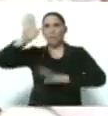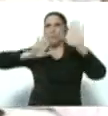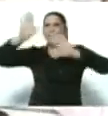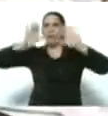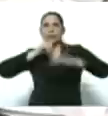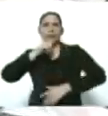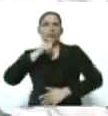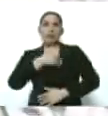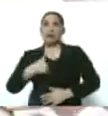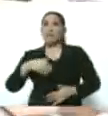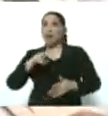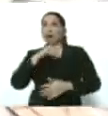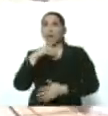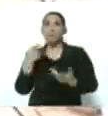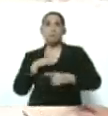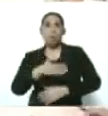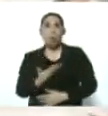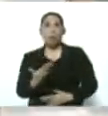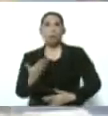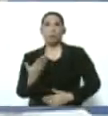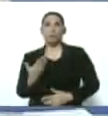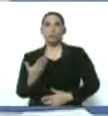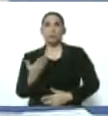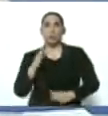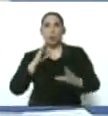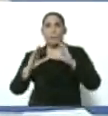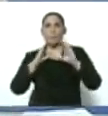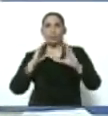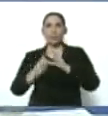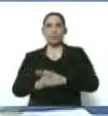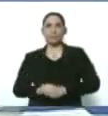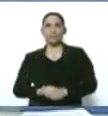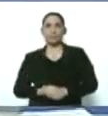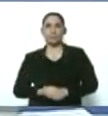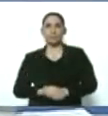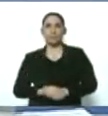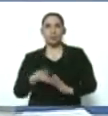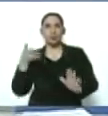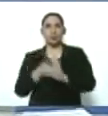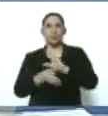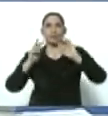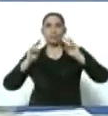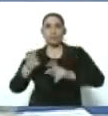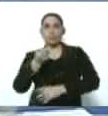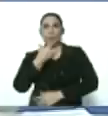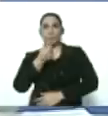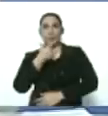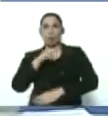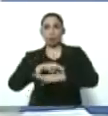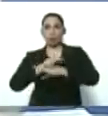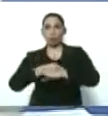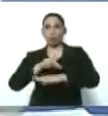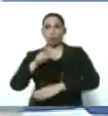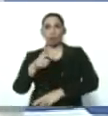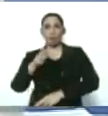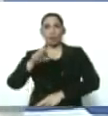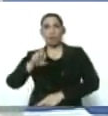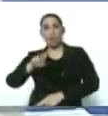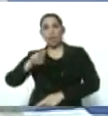hablar, para que podamos conversar del tema de los tratamientos. Está el doctor Gregorio